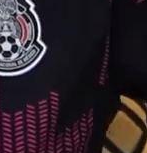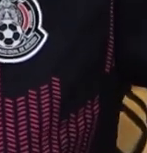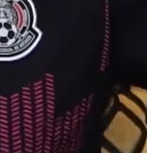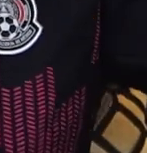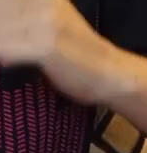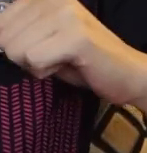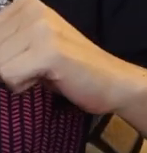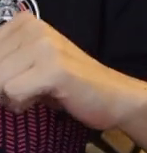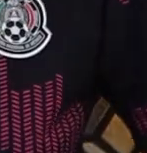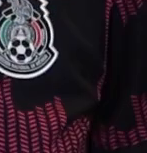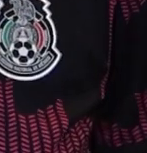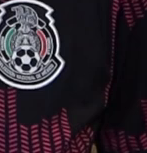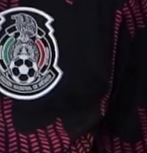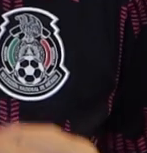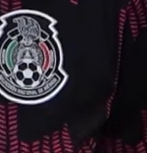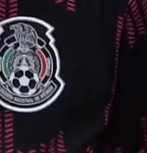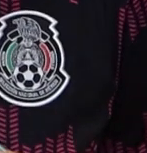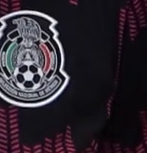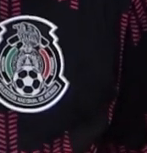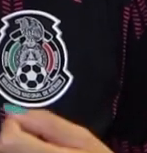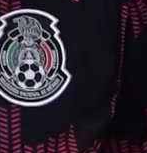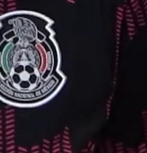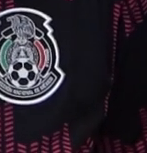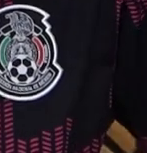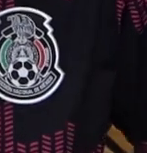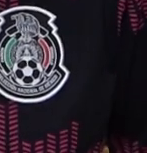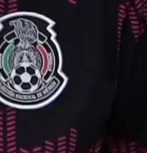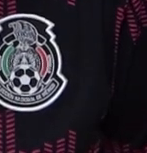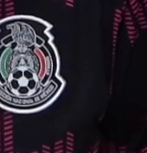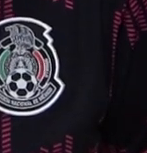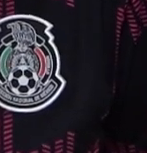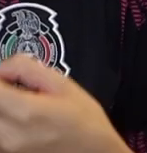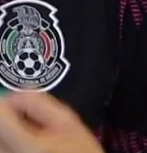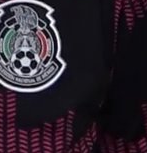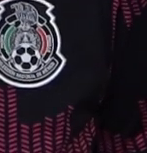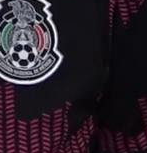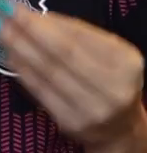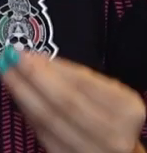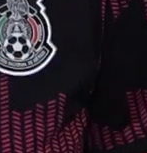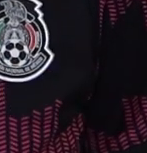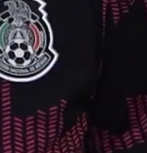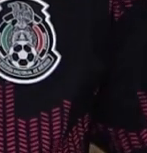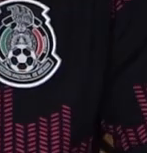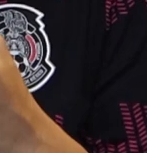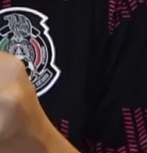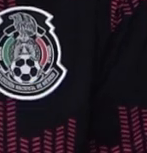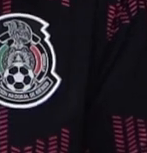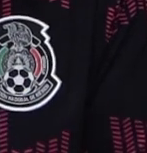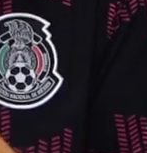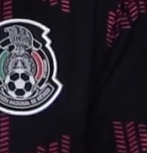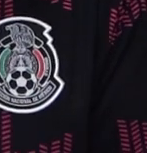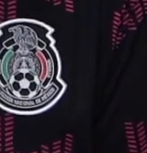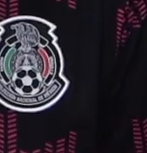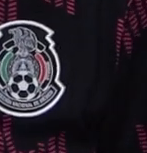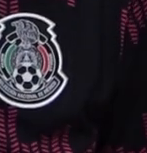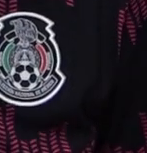México. Sí, señores, y es que ya lo hemos logrado, lo sabemos. México rompió el